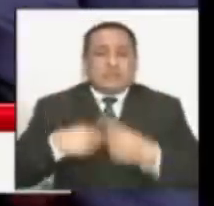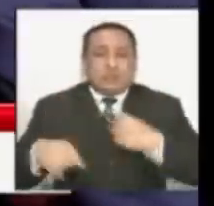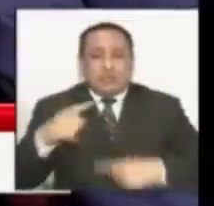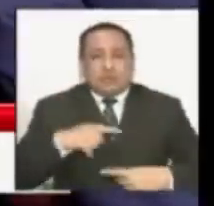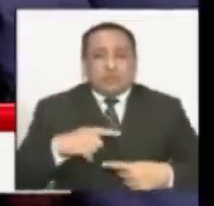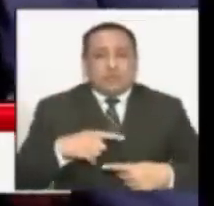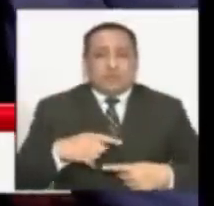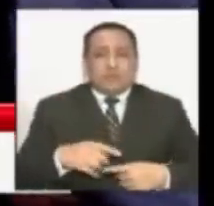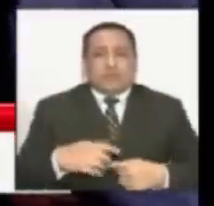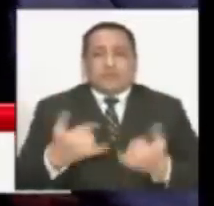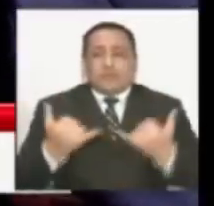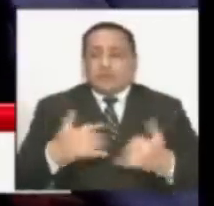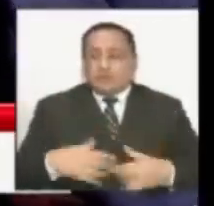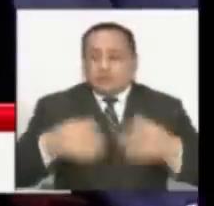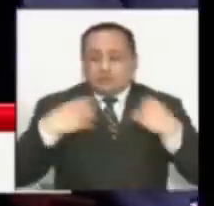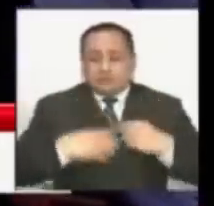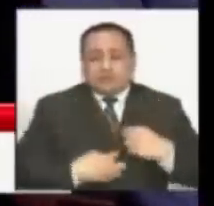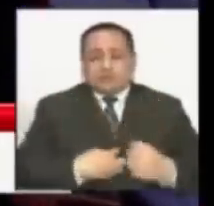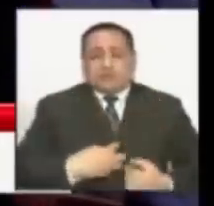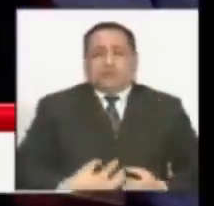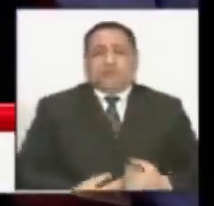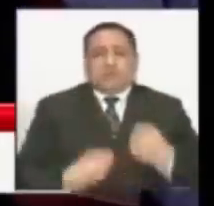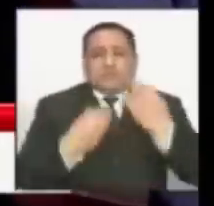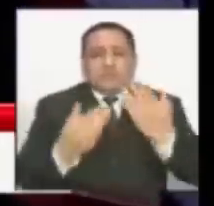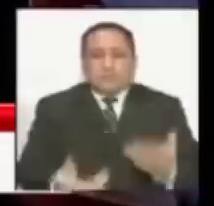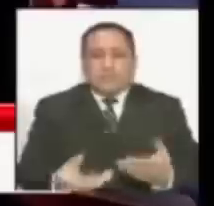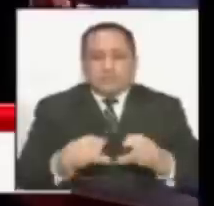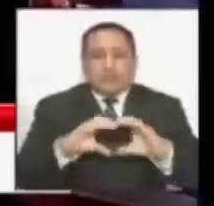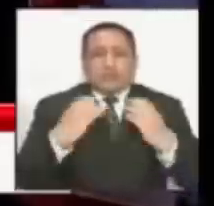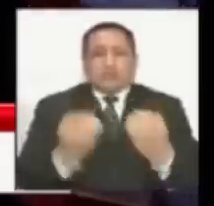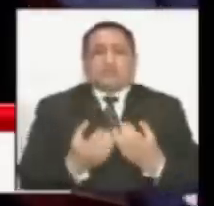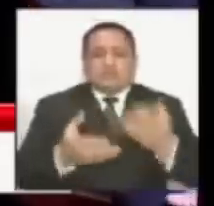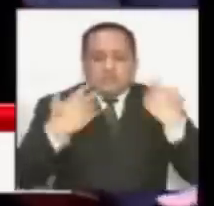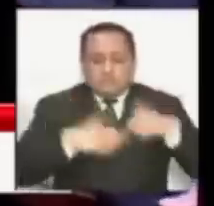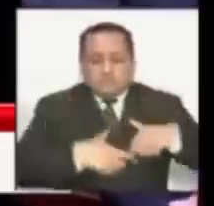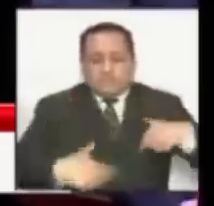retirando su medalla de congresista,